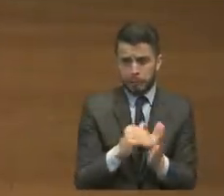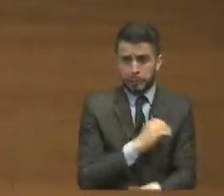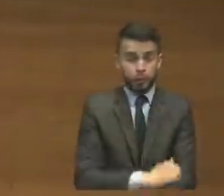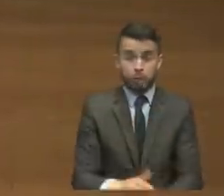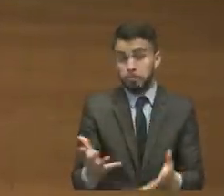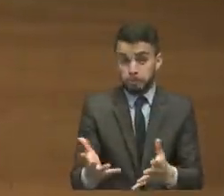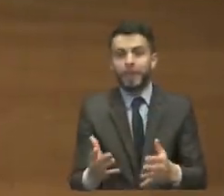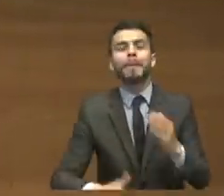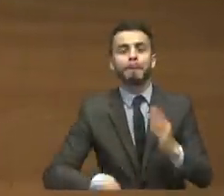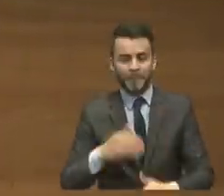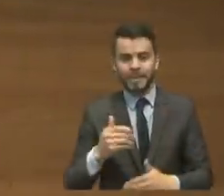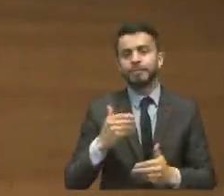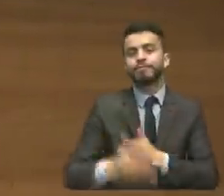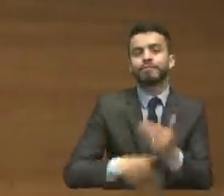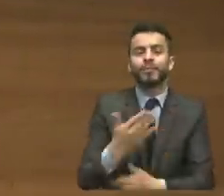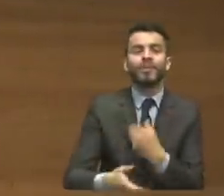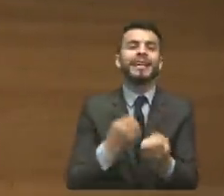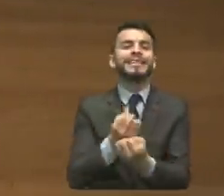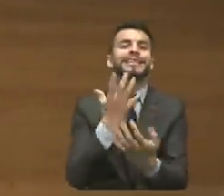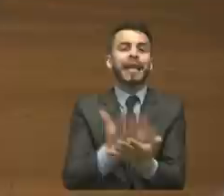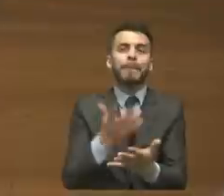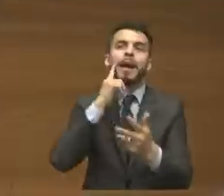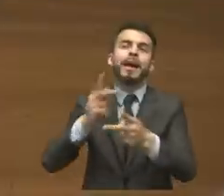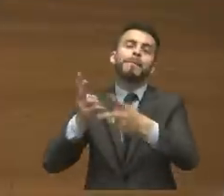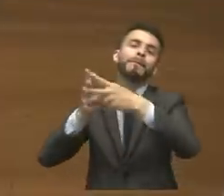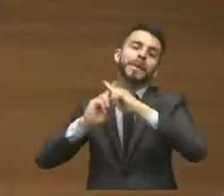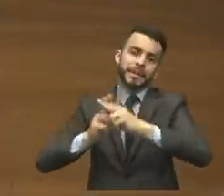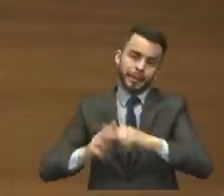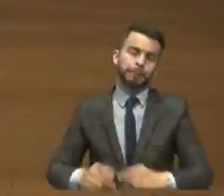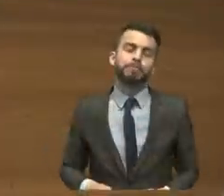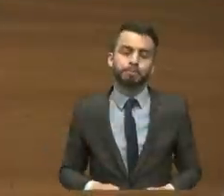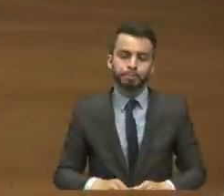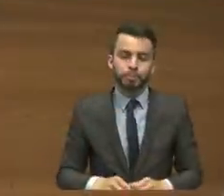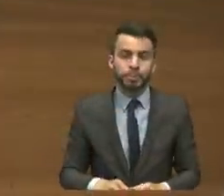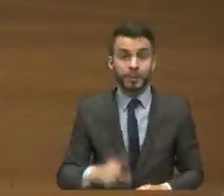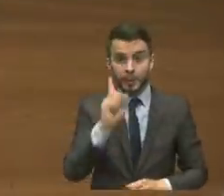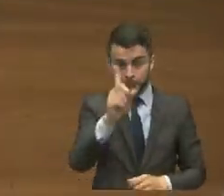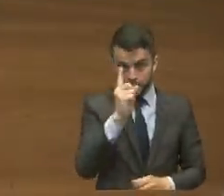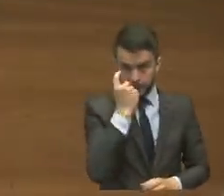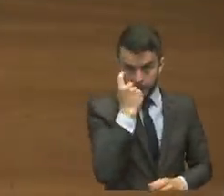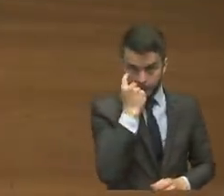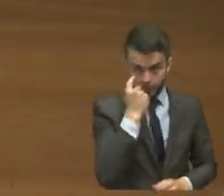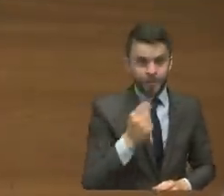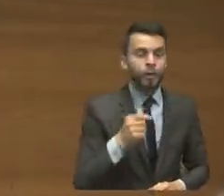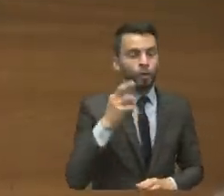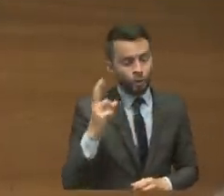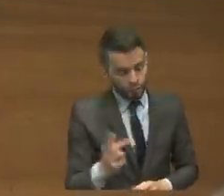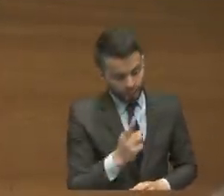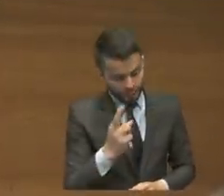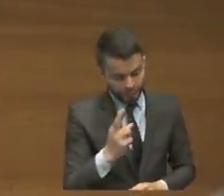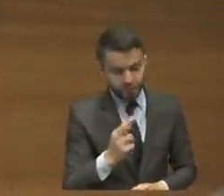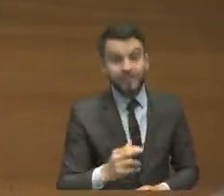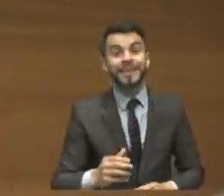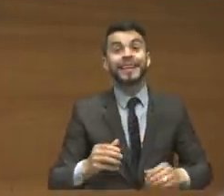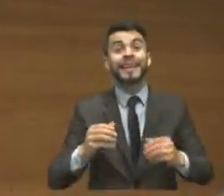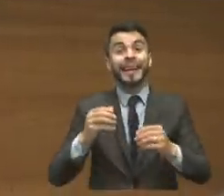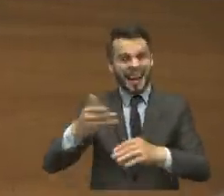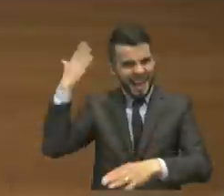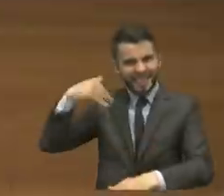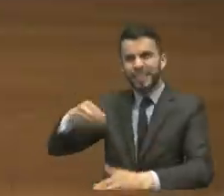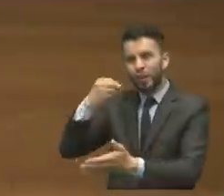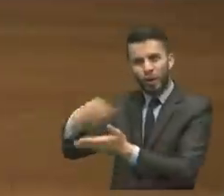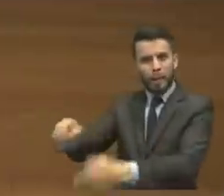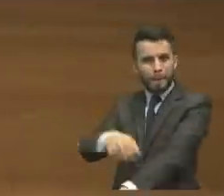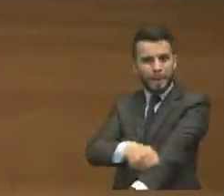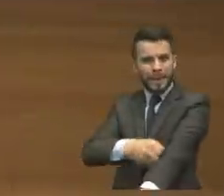financiación hacemos para conseguirlo. Todos los predios, lo he dicho una y otra vez, lo vuelvo a reiterar, el